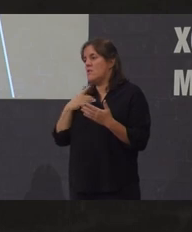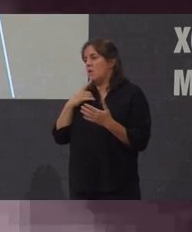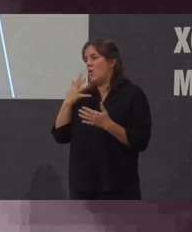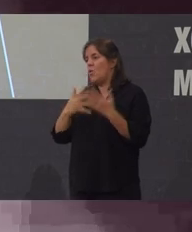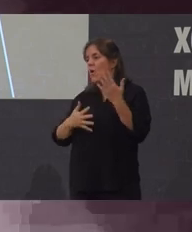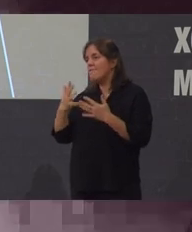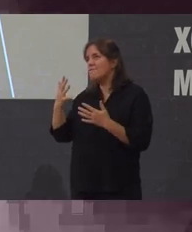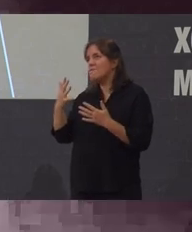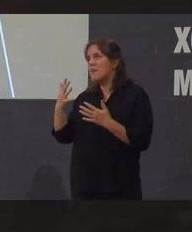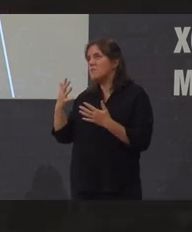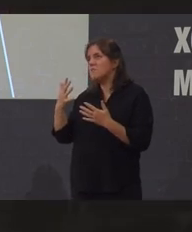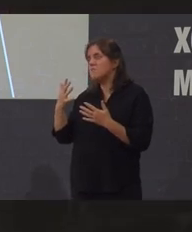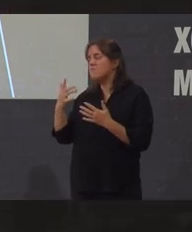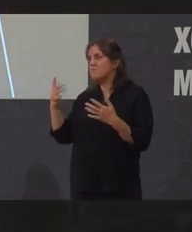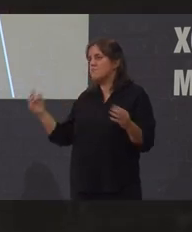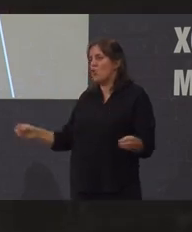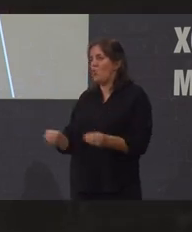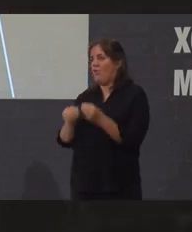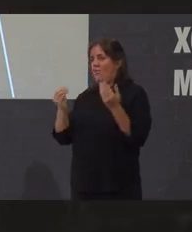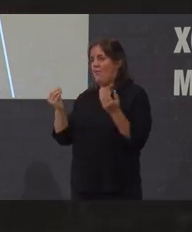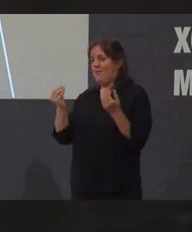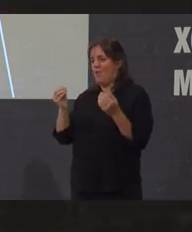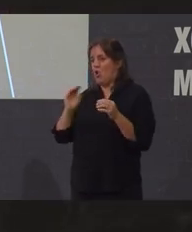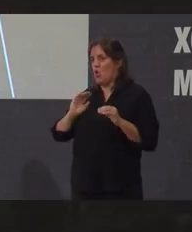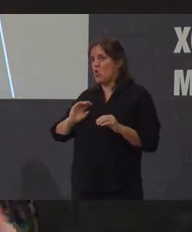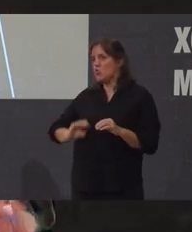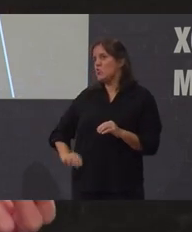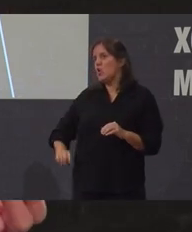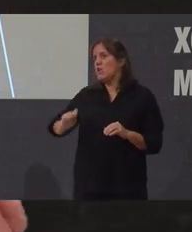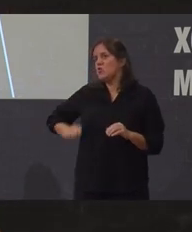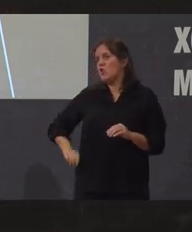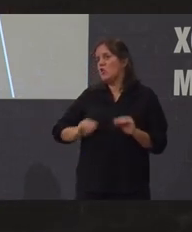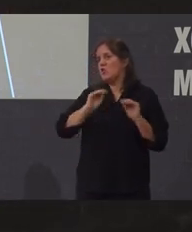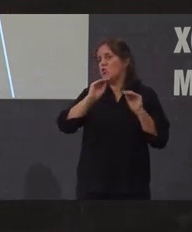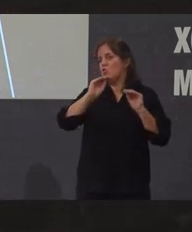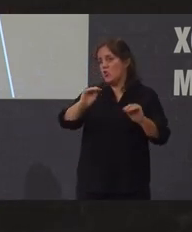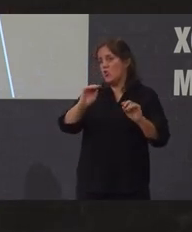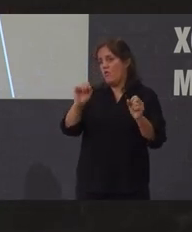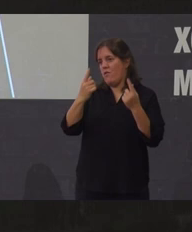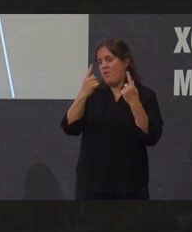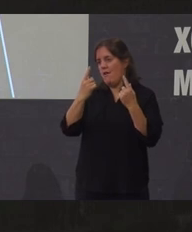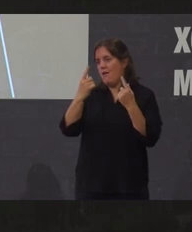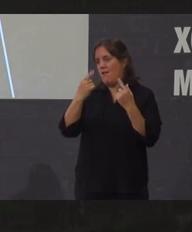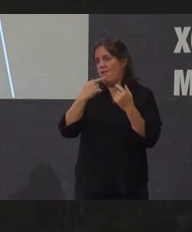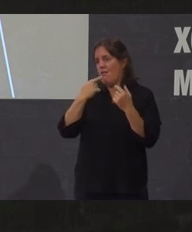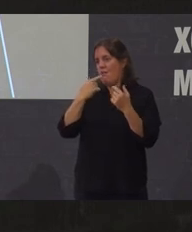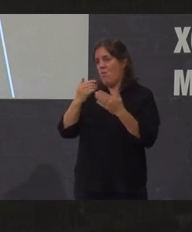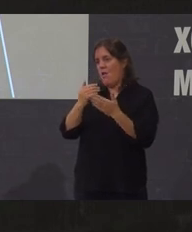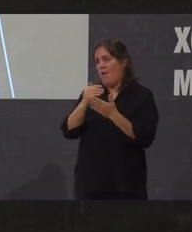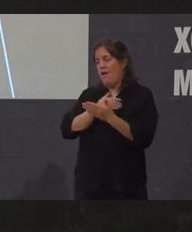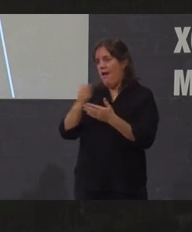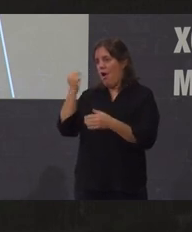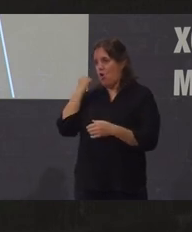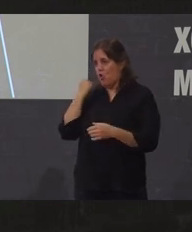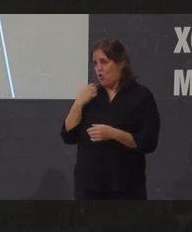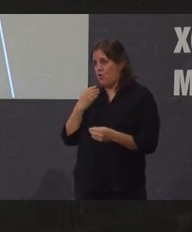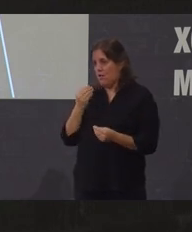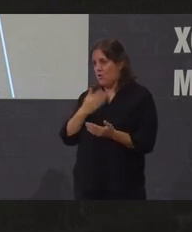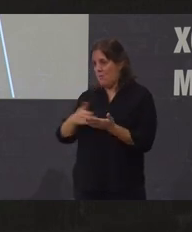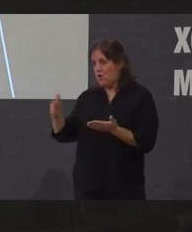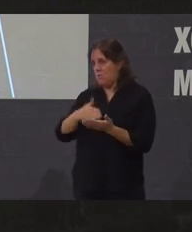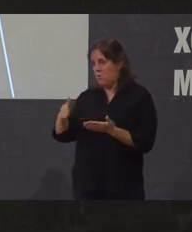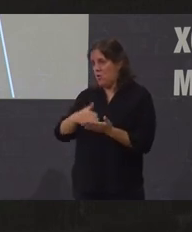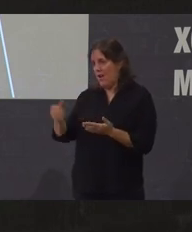contas, co que cobraron oficialmente non se aforra tanto. nin moito menos, non se aforran tantos millóns,